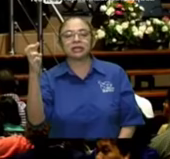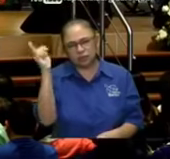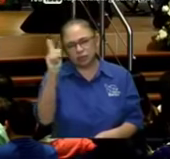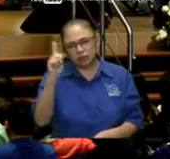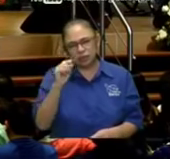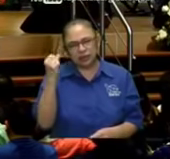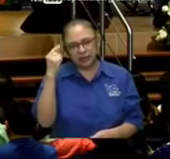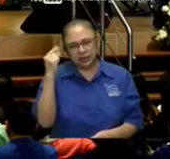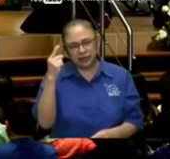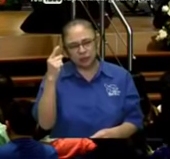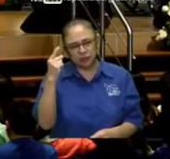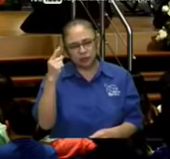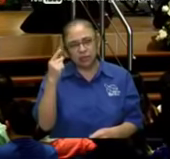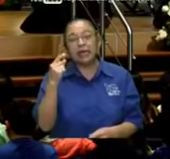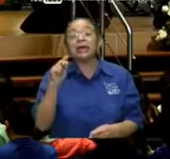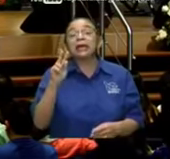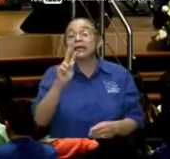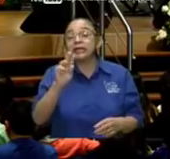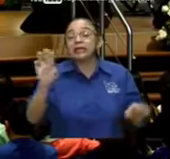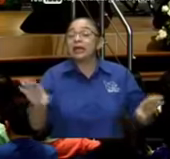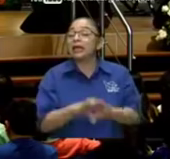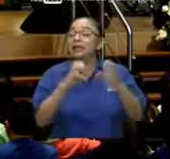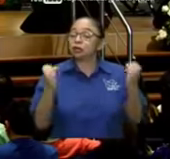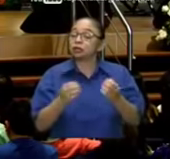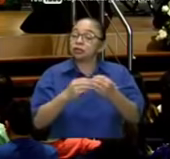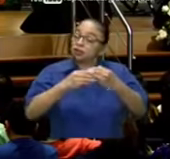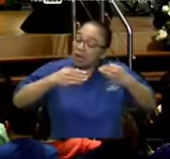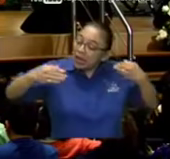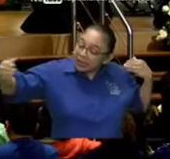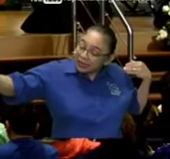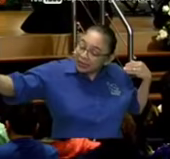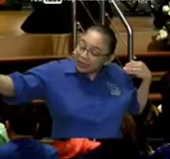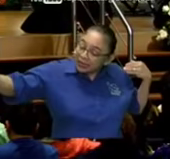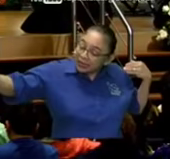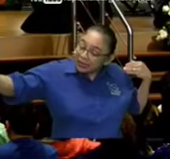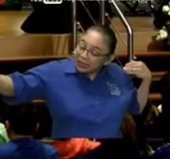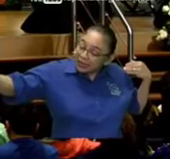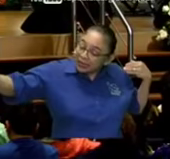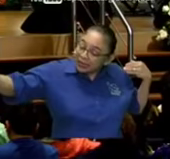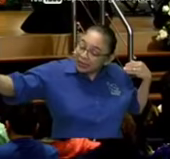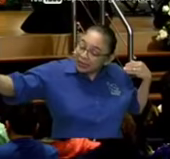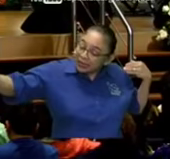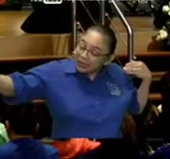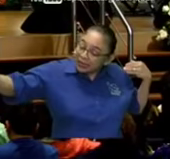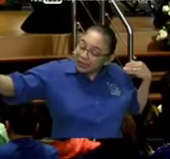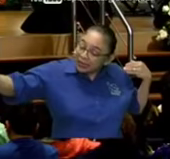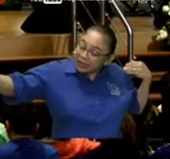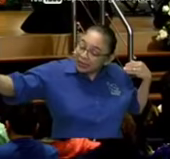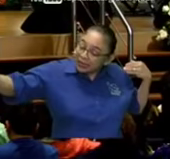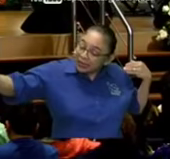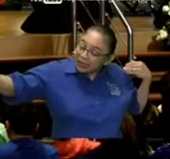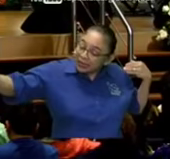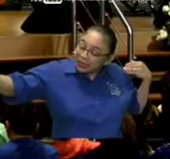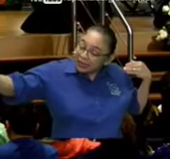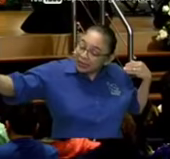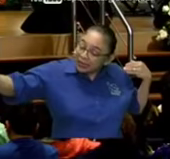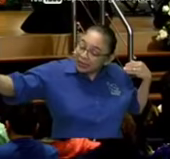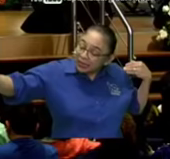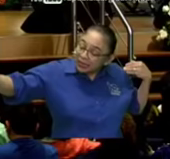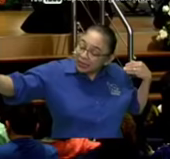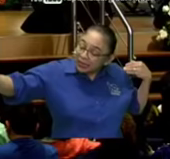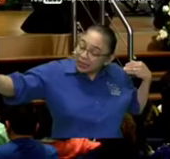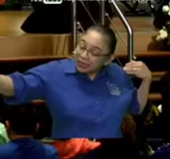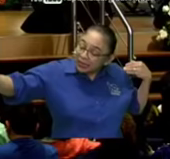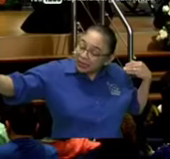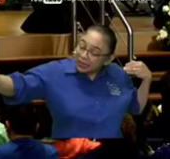alejados. Y a veces, una vez estaba ministrando el apóstol hace muchos años, y entonces llamó estaba hablando de